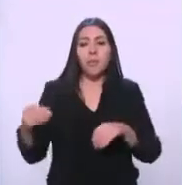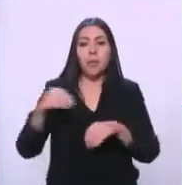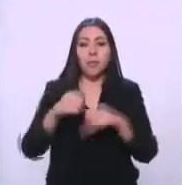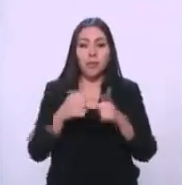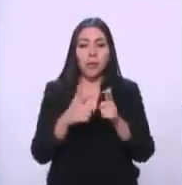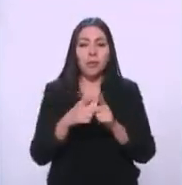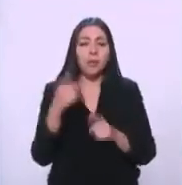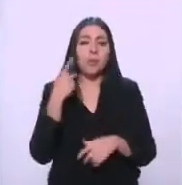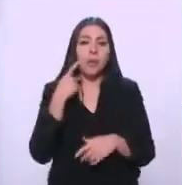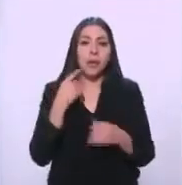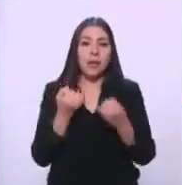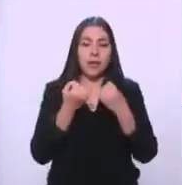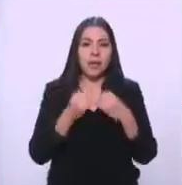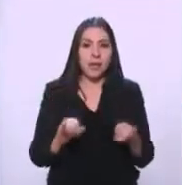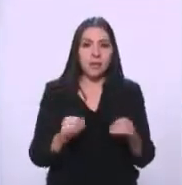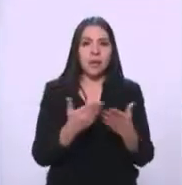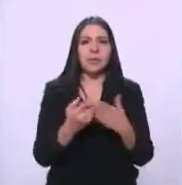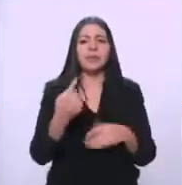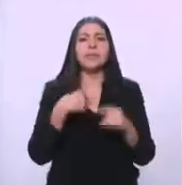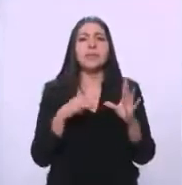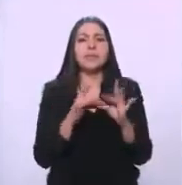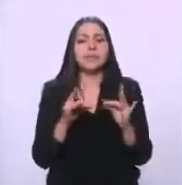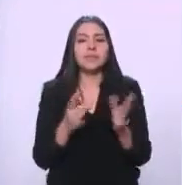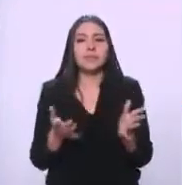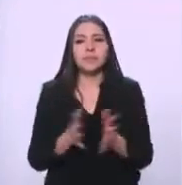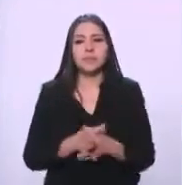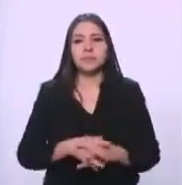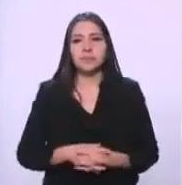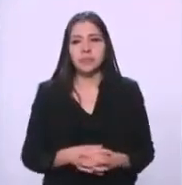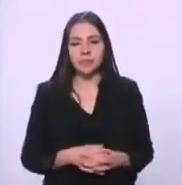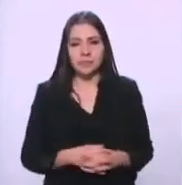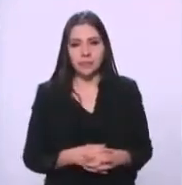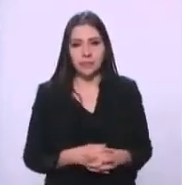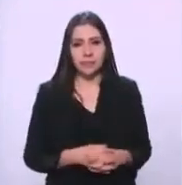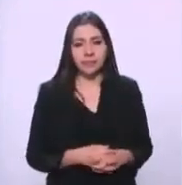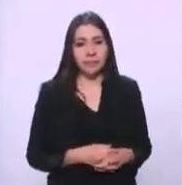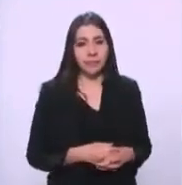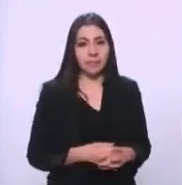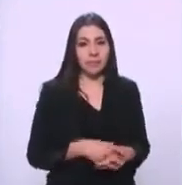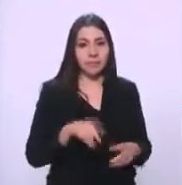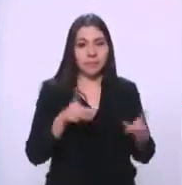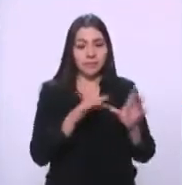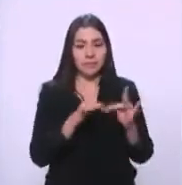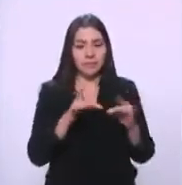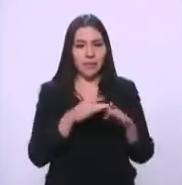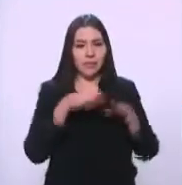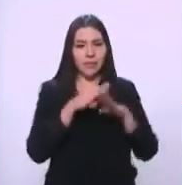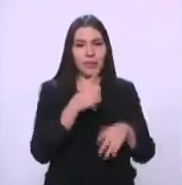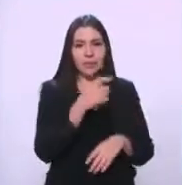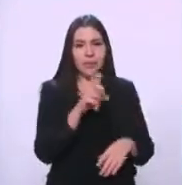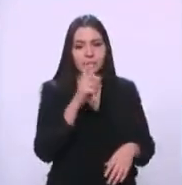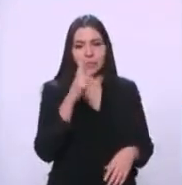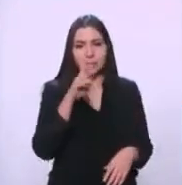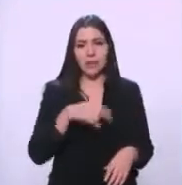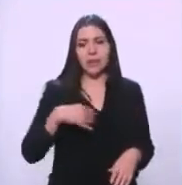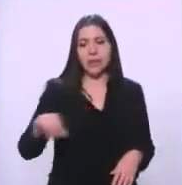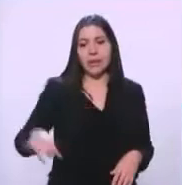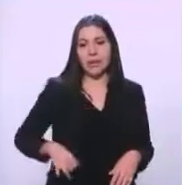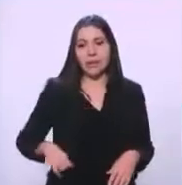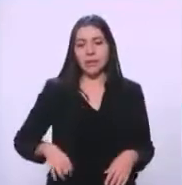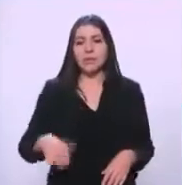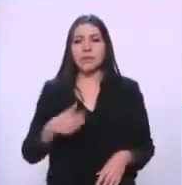político independiente. Cuéntanos, Dana. Me parece súper interesante justo lo que dices del 132. Yo me declaro